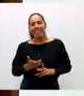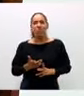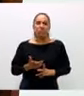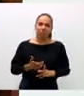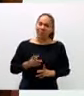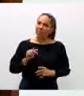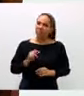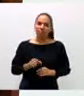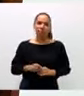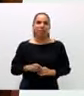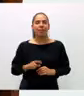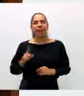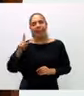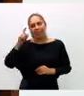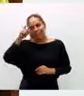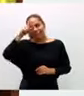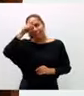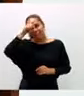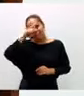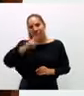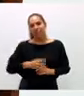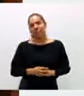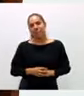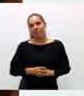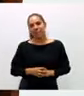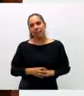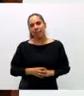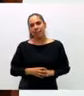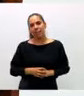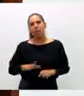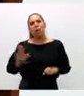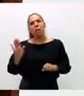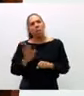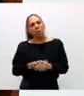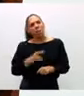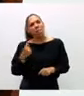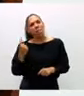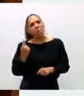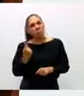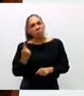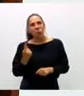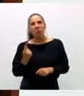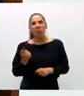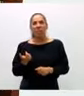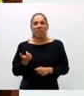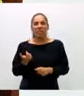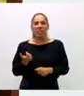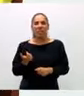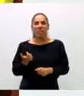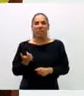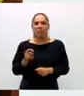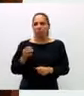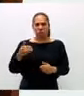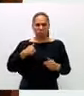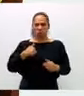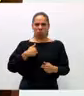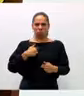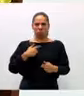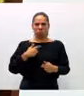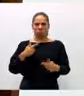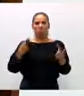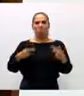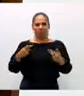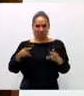personas es muy difícil entrar de lleno a la mediación y a la negociación. porque tienen un locus de control